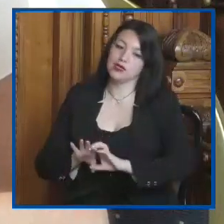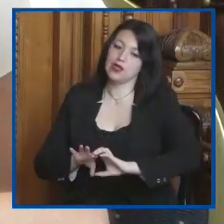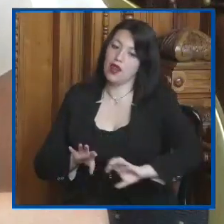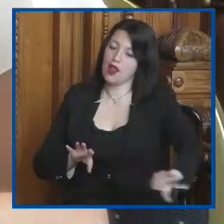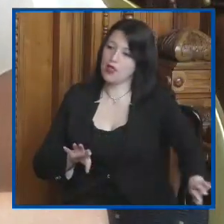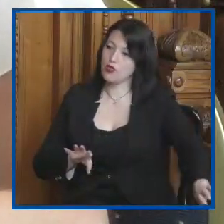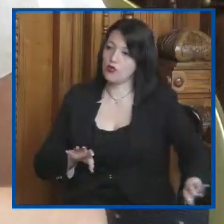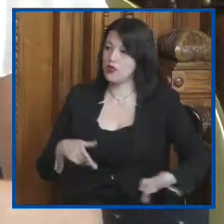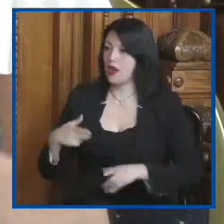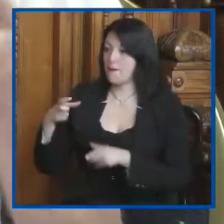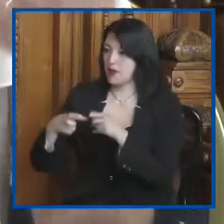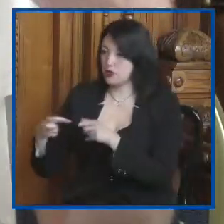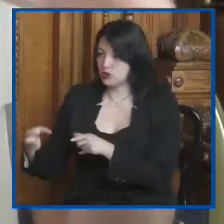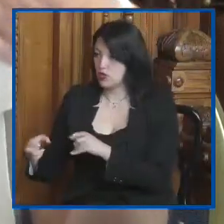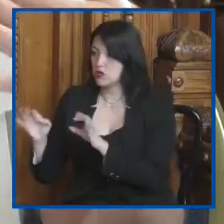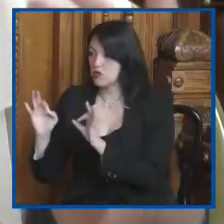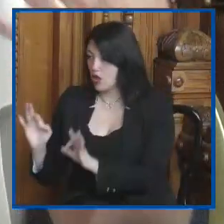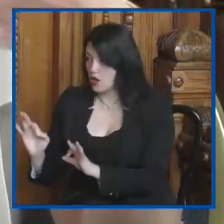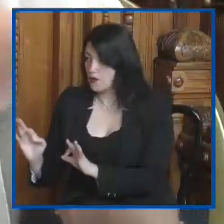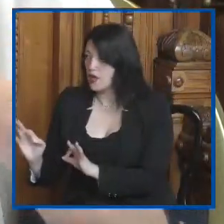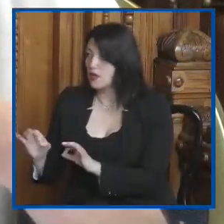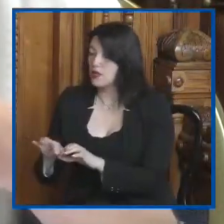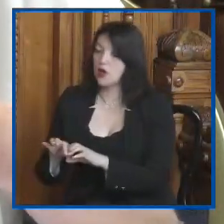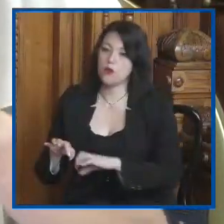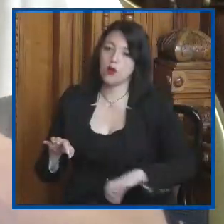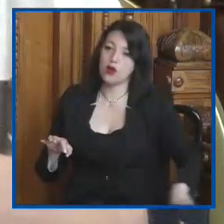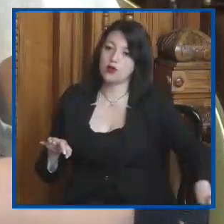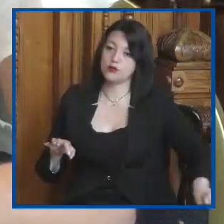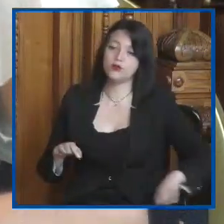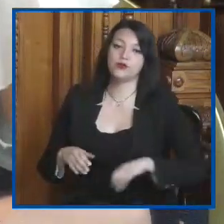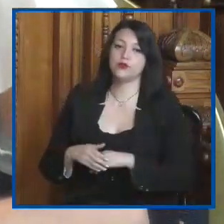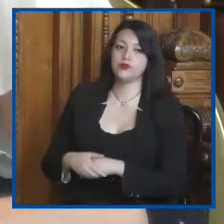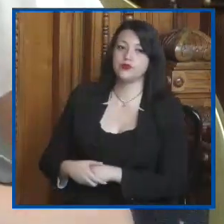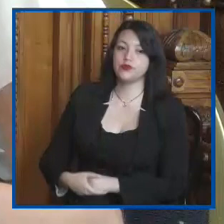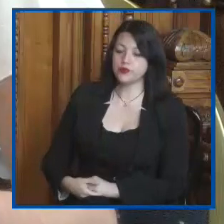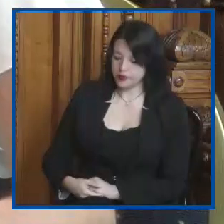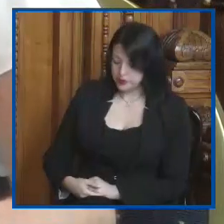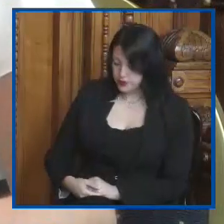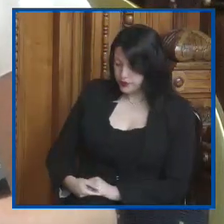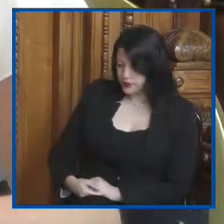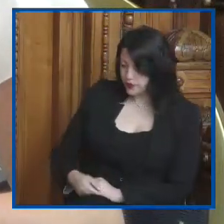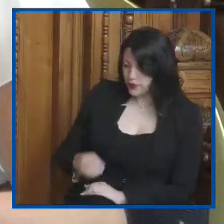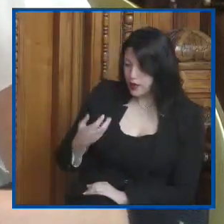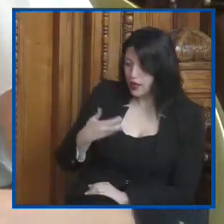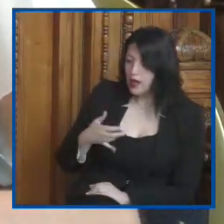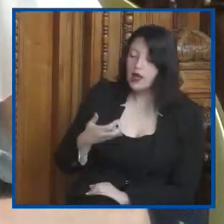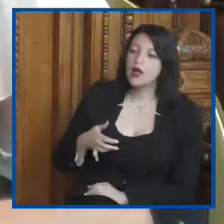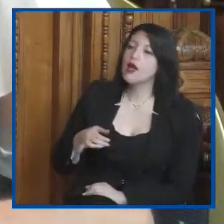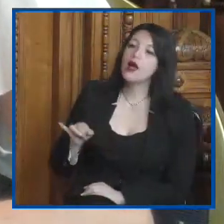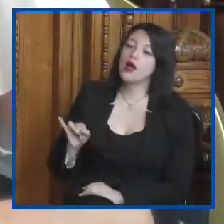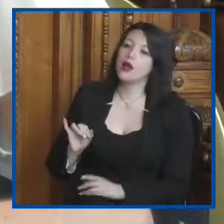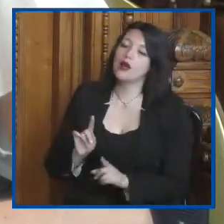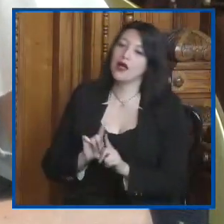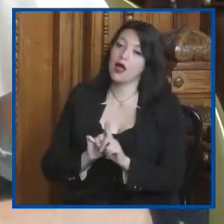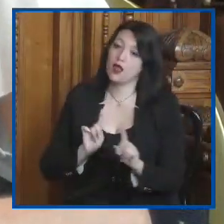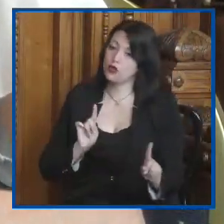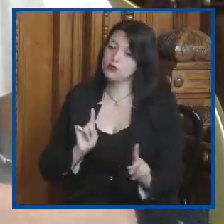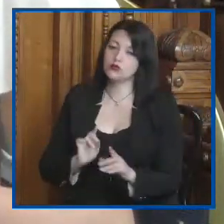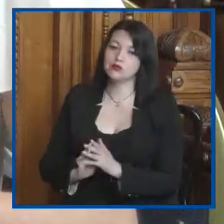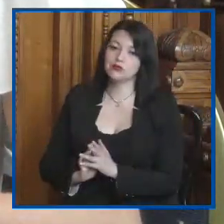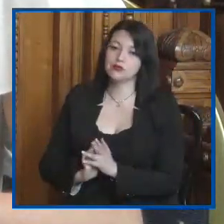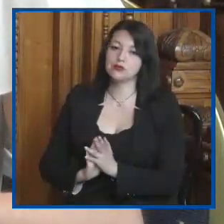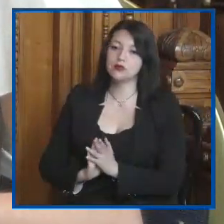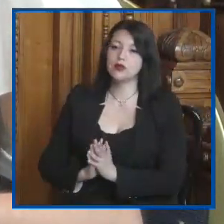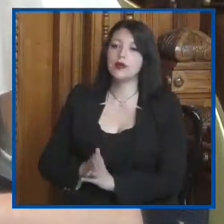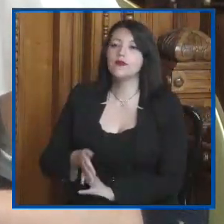general, desde justamente, miren, desde un estrado alejado de la ciudadanía,